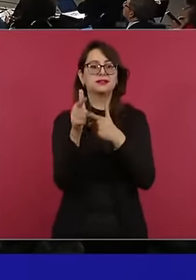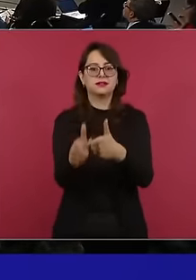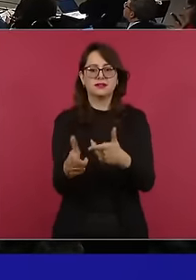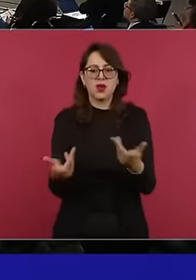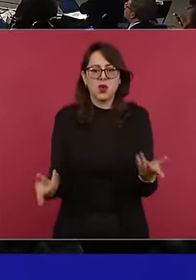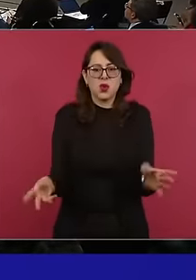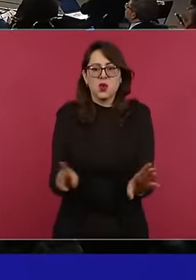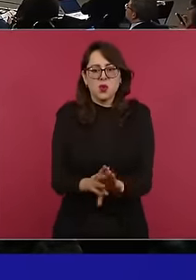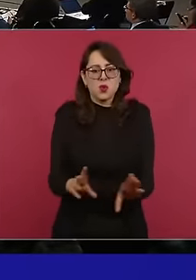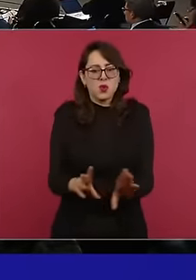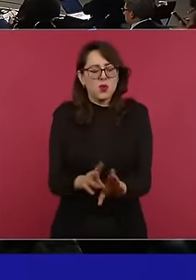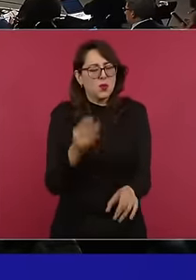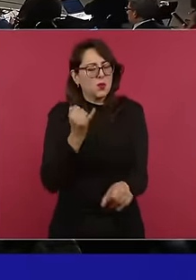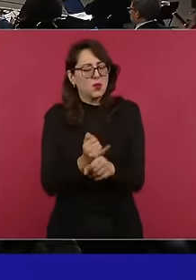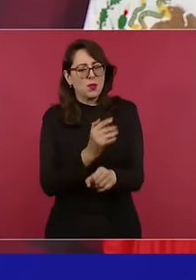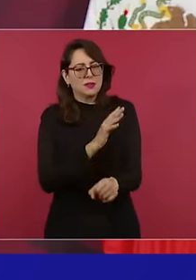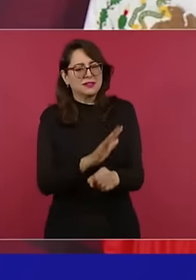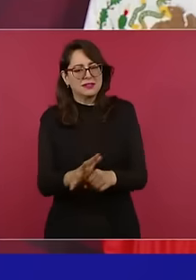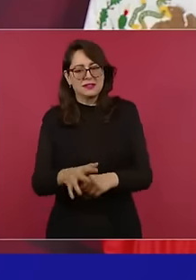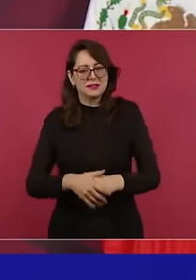¿Cómo es eso?